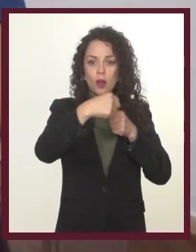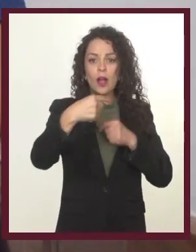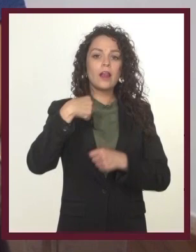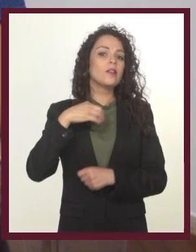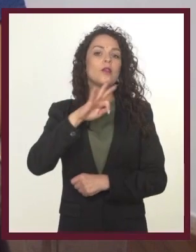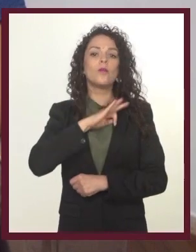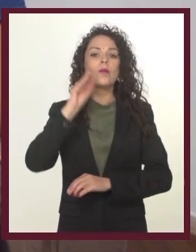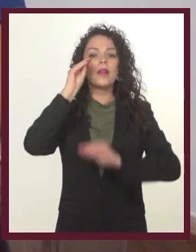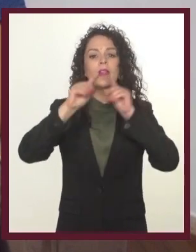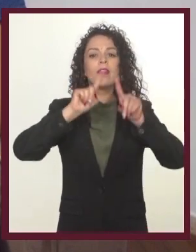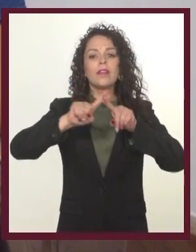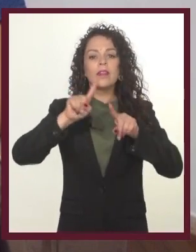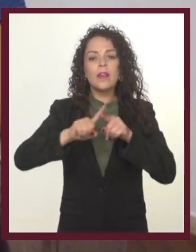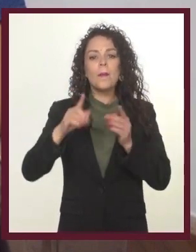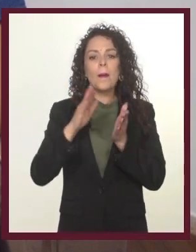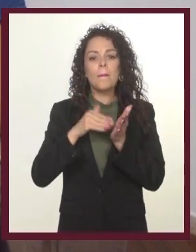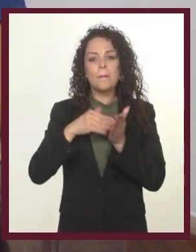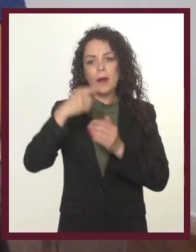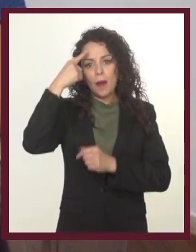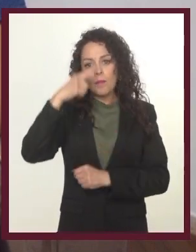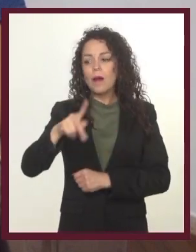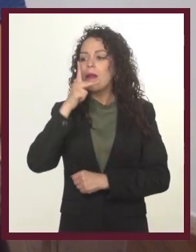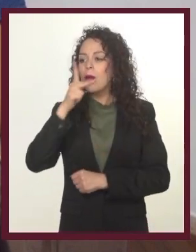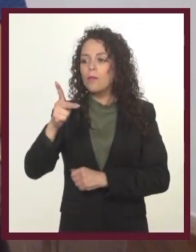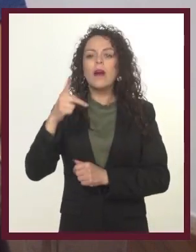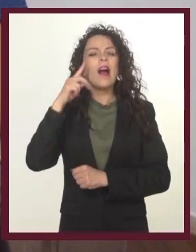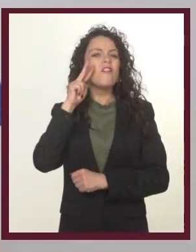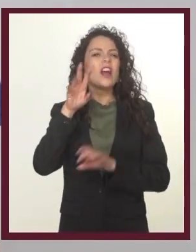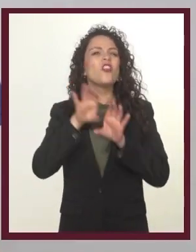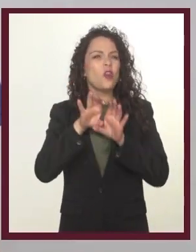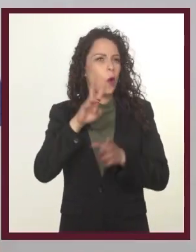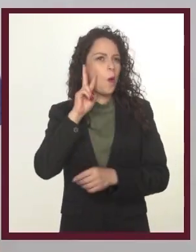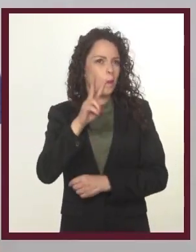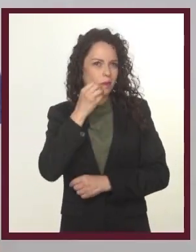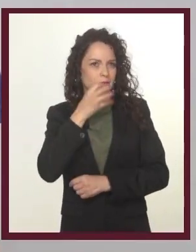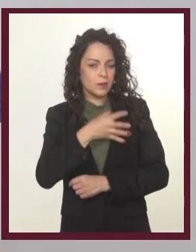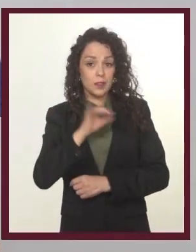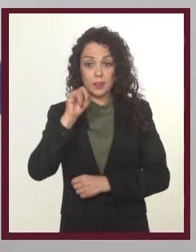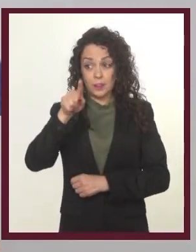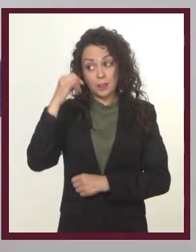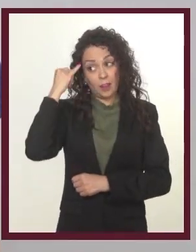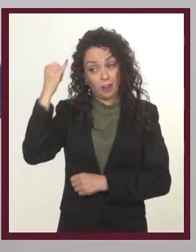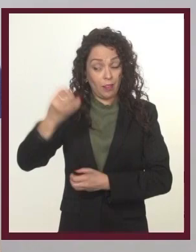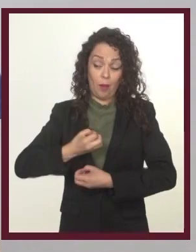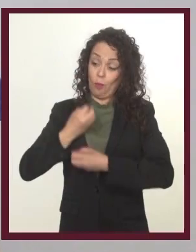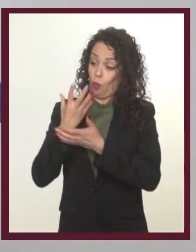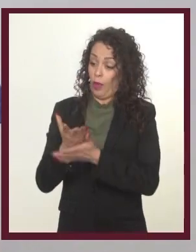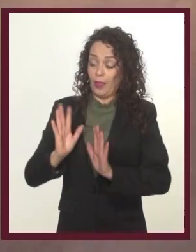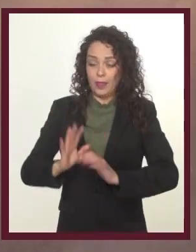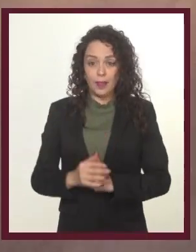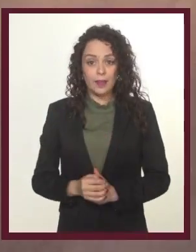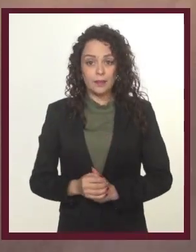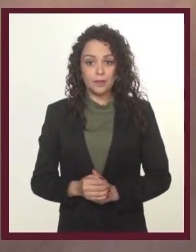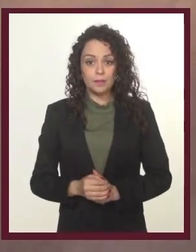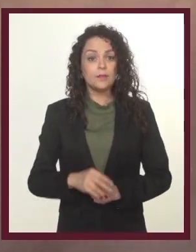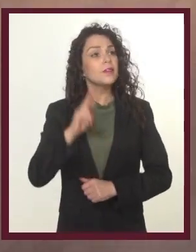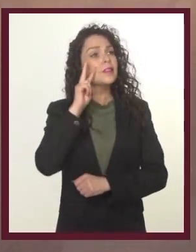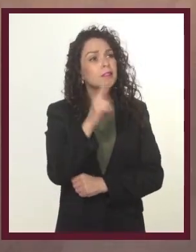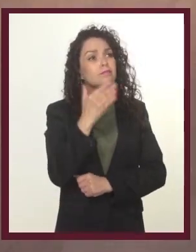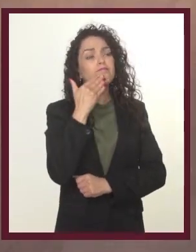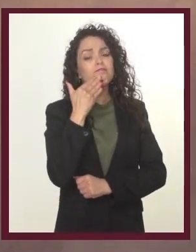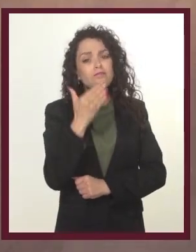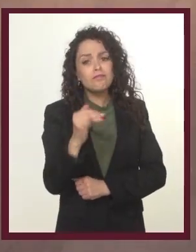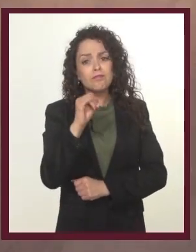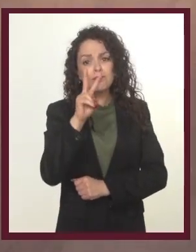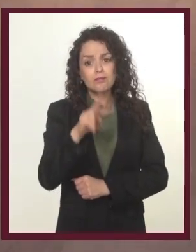colgar un montón de papelitos con distintas palabras para ver cómo se veía? Sí, muy poética tu idea. Pues la verdad es que se veía